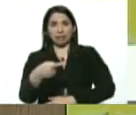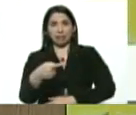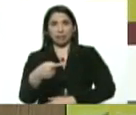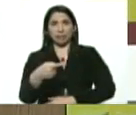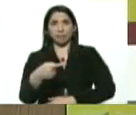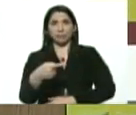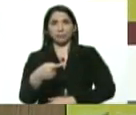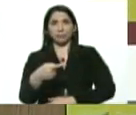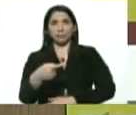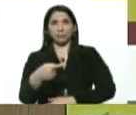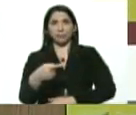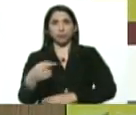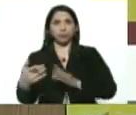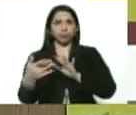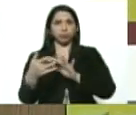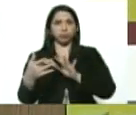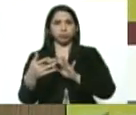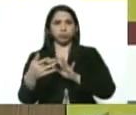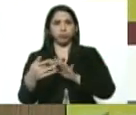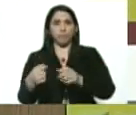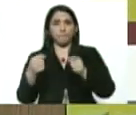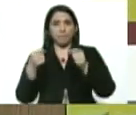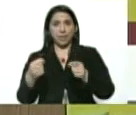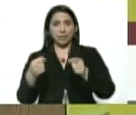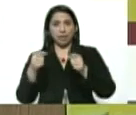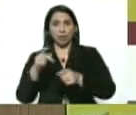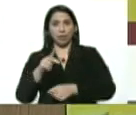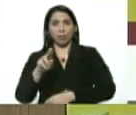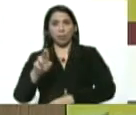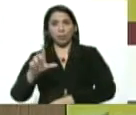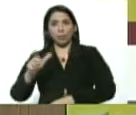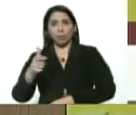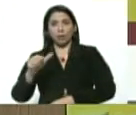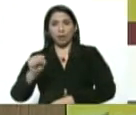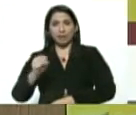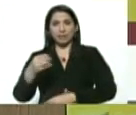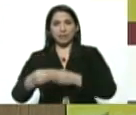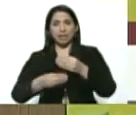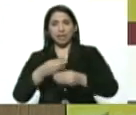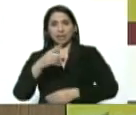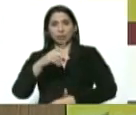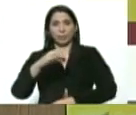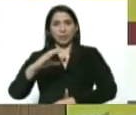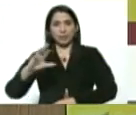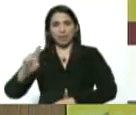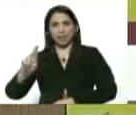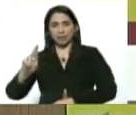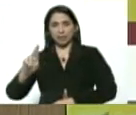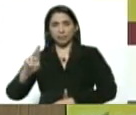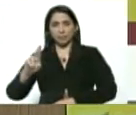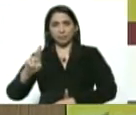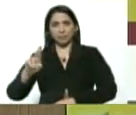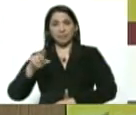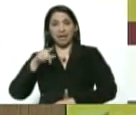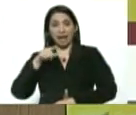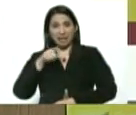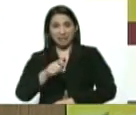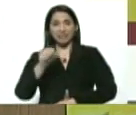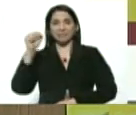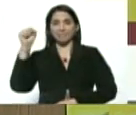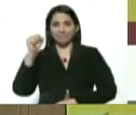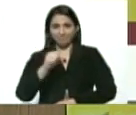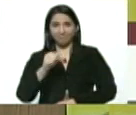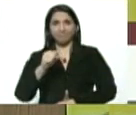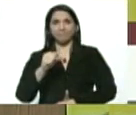nexo epidemiológico con el foco del mercado de las pulgas se le realizó un pc air y allí ha